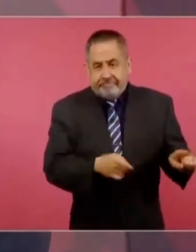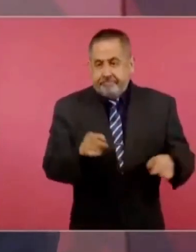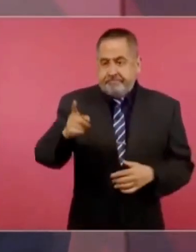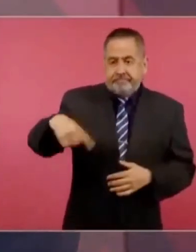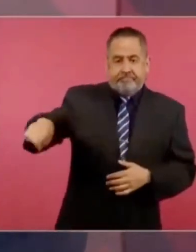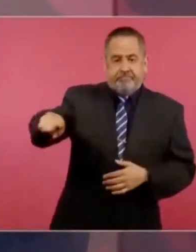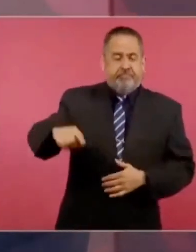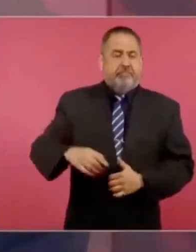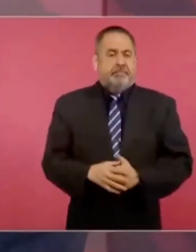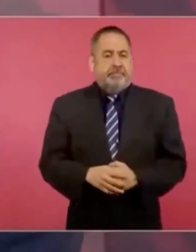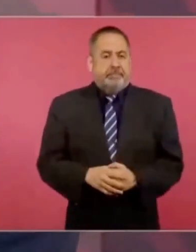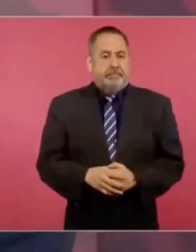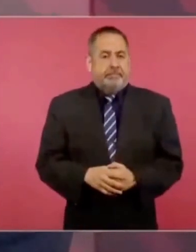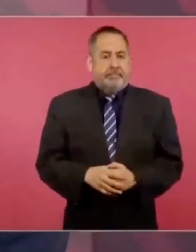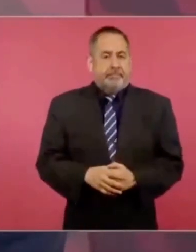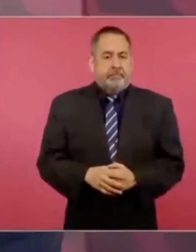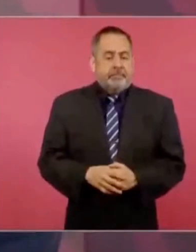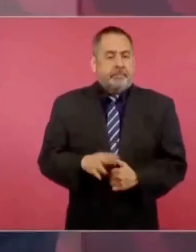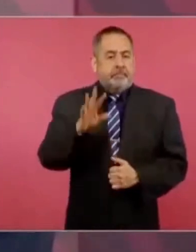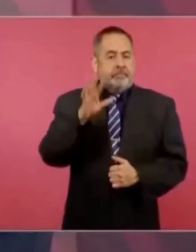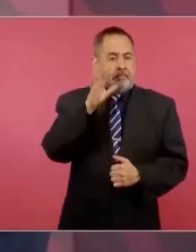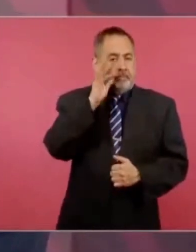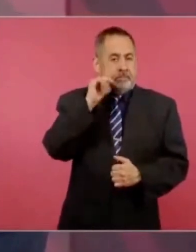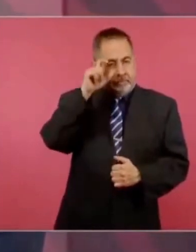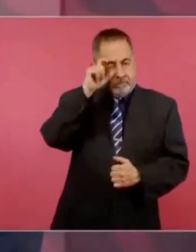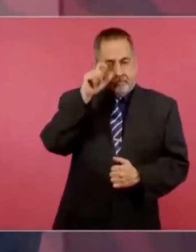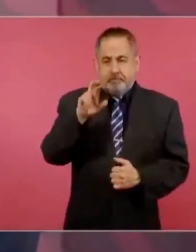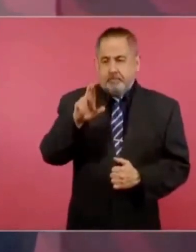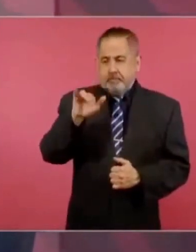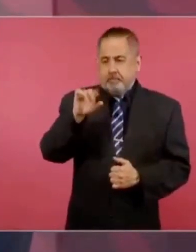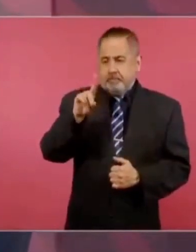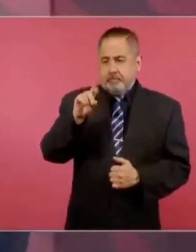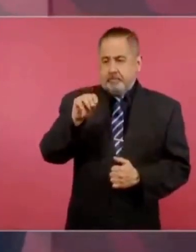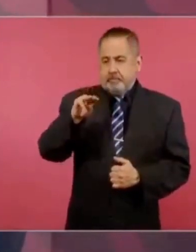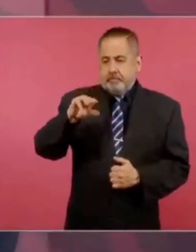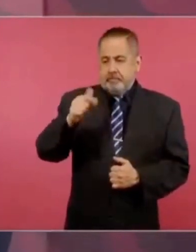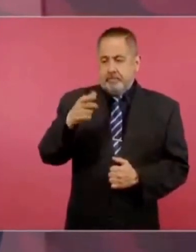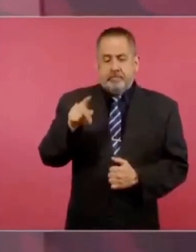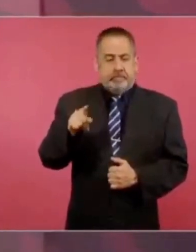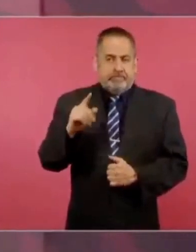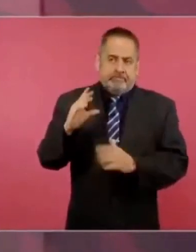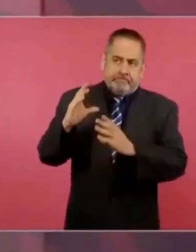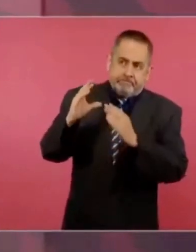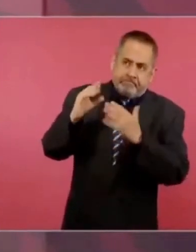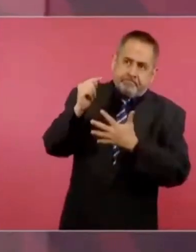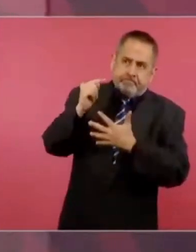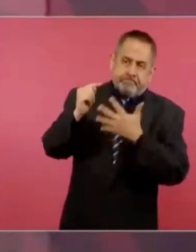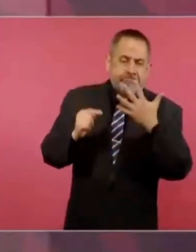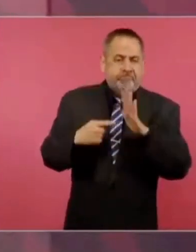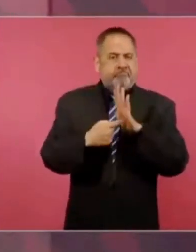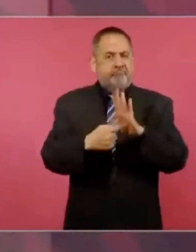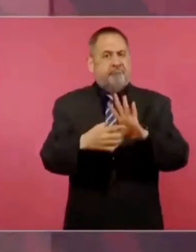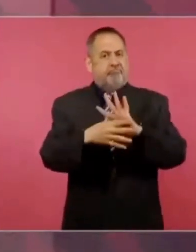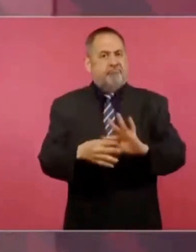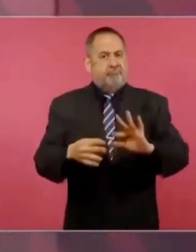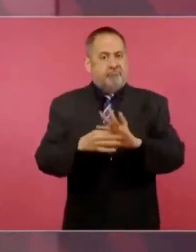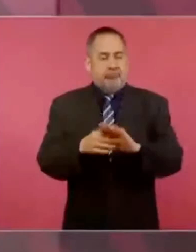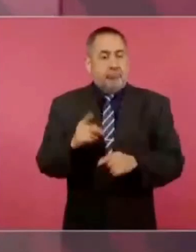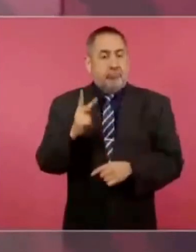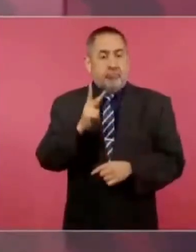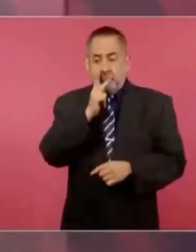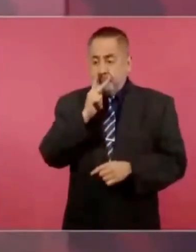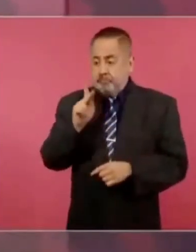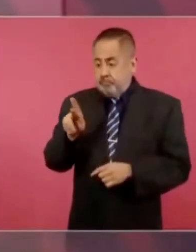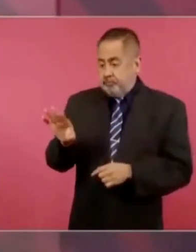Ricardo Flores Magón dejó muchas enseñanzas y tenía una frase que me gusta